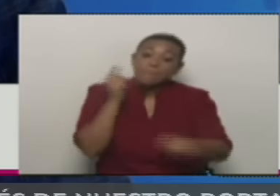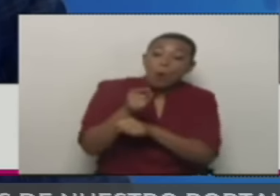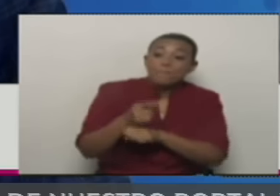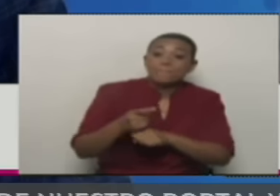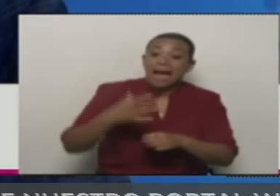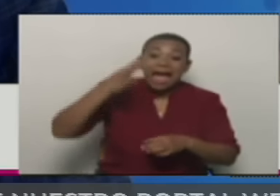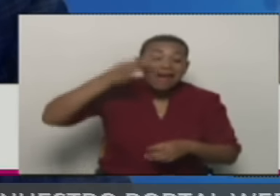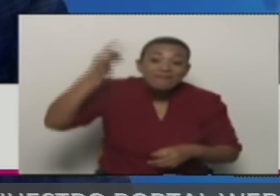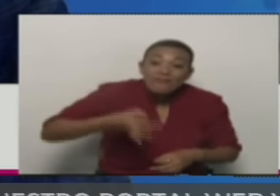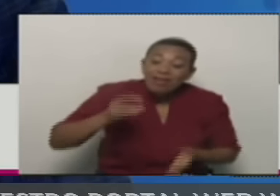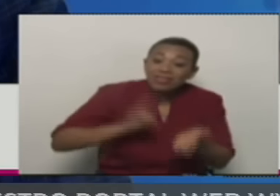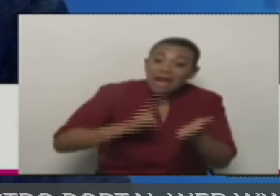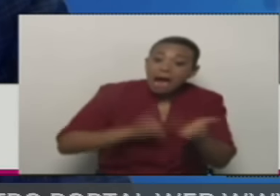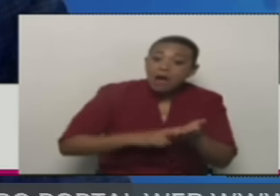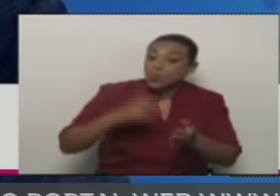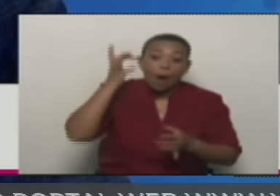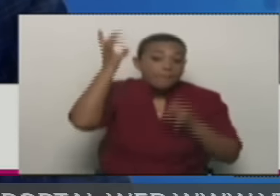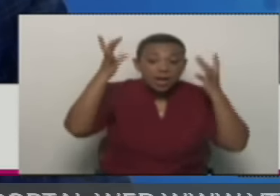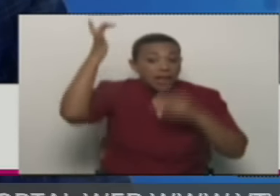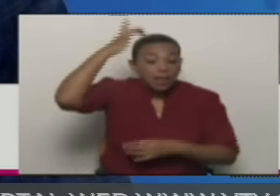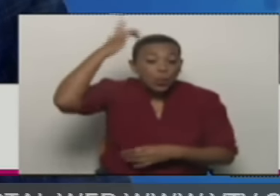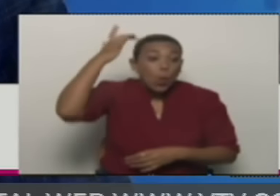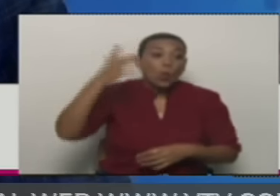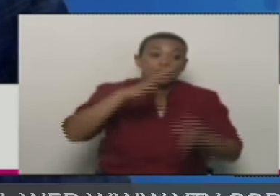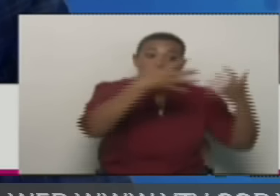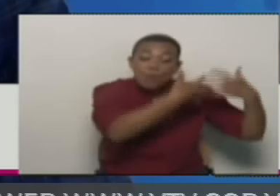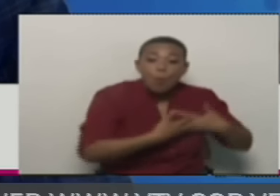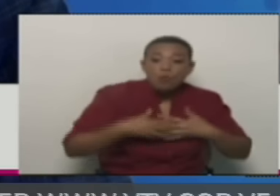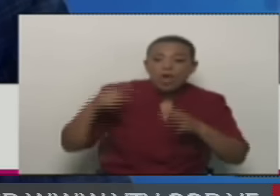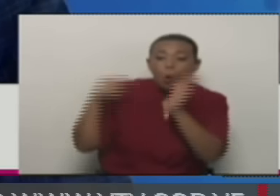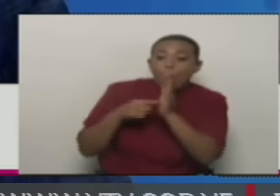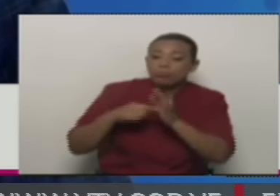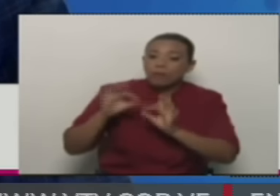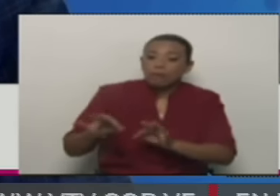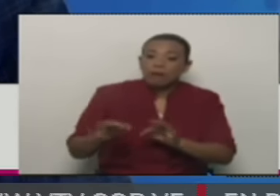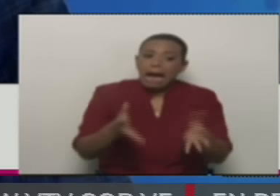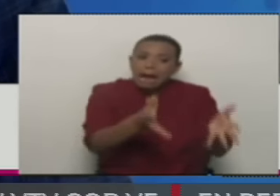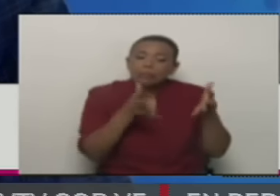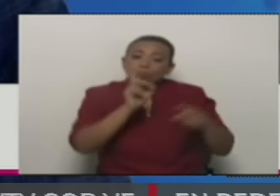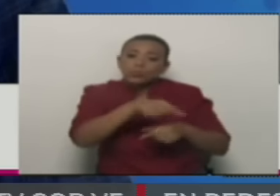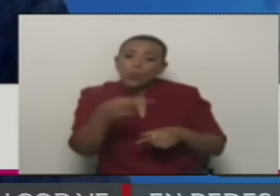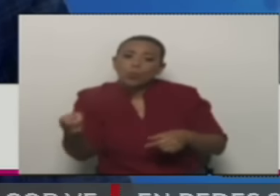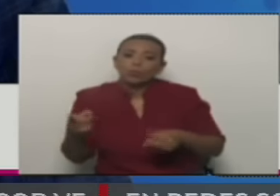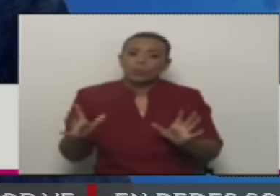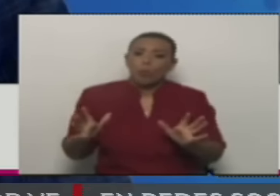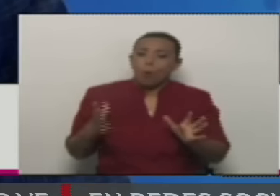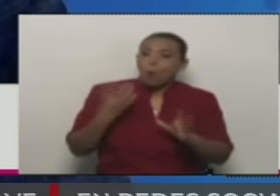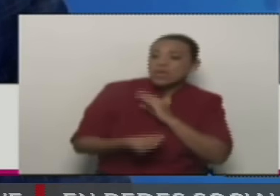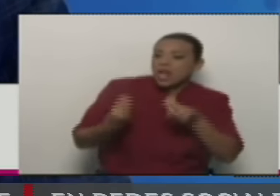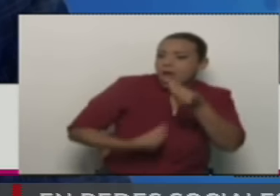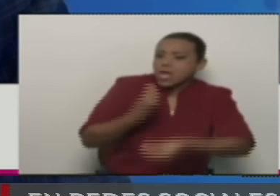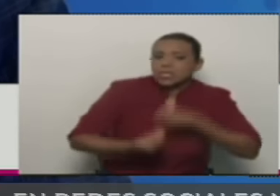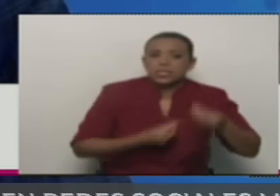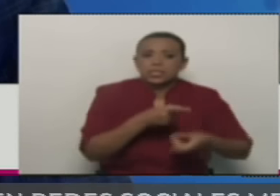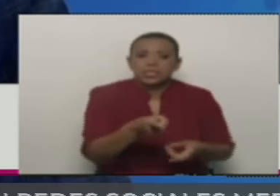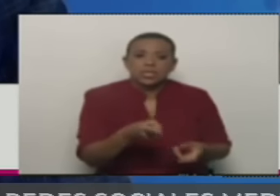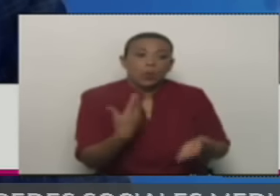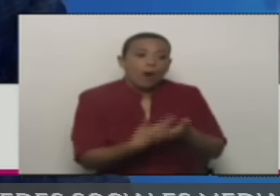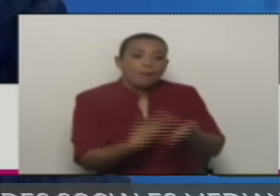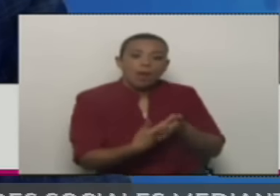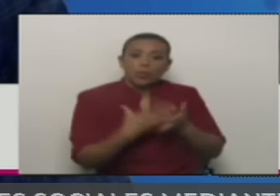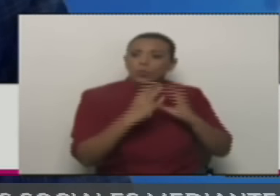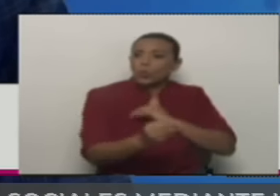el fascismo. No es que una oposición alternativa democrática ganó o no ganó, o hizo o no hizo, o planteó